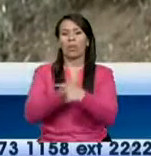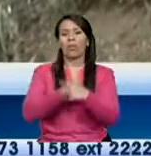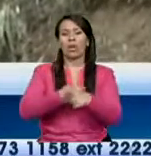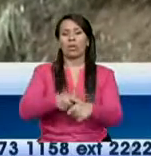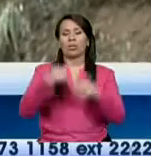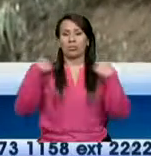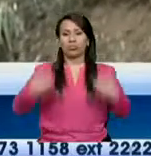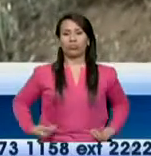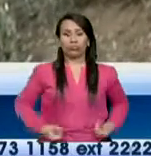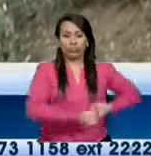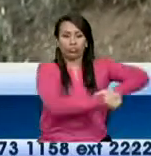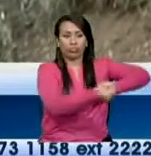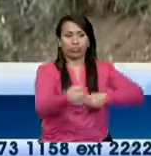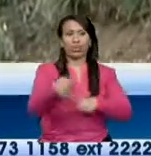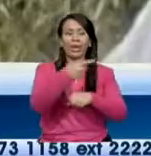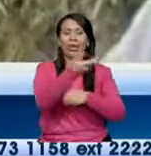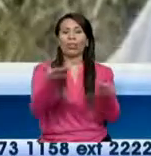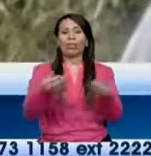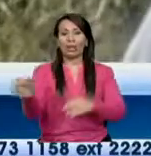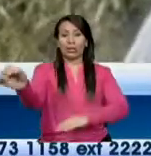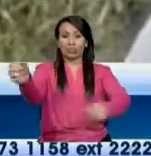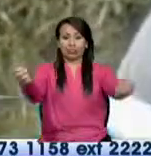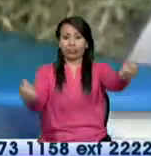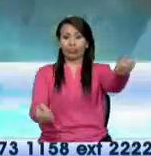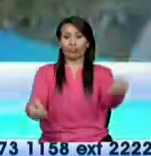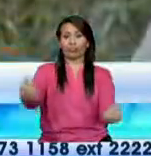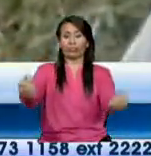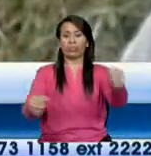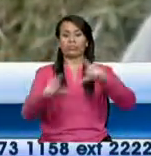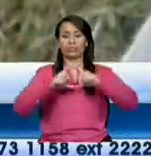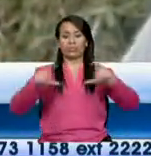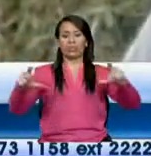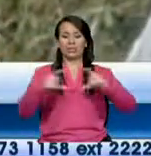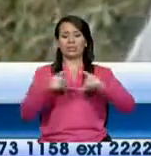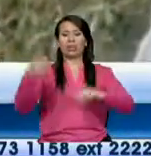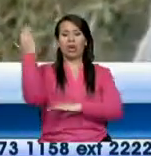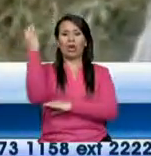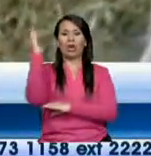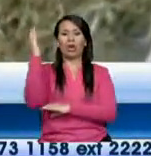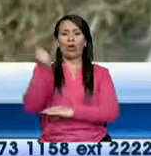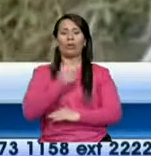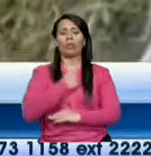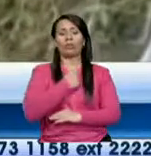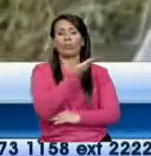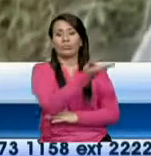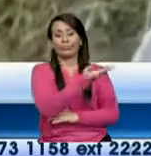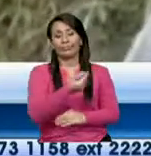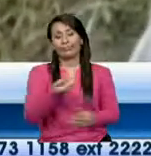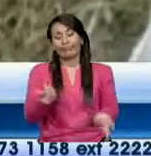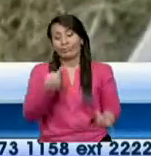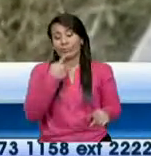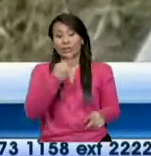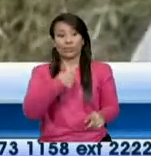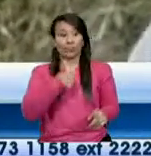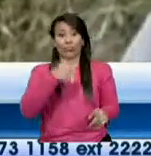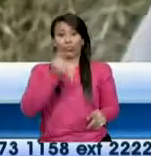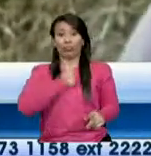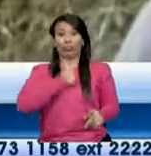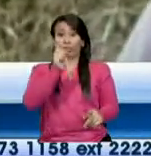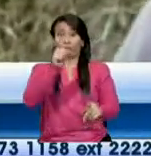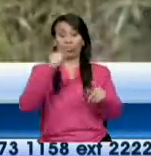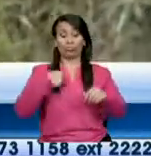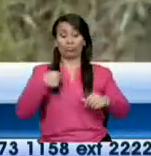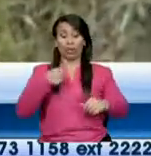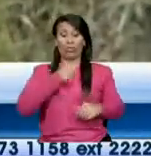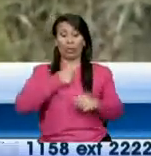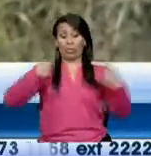El pesado automotor tenía placas colombianas. Me va a dañar las propiedades para abajo, pero después no va a criar ni hierba, ese es el problema. Y tengo ganadería, entonces me va a